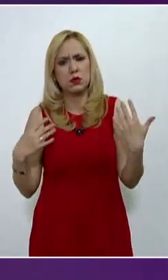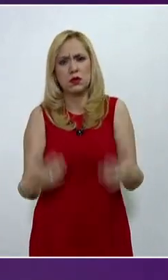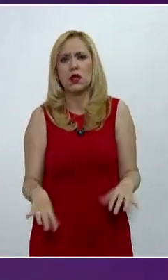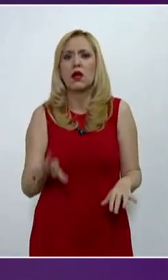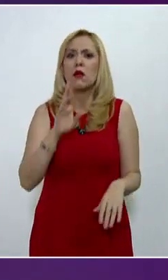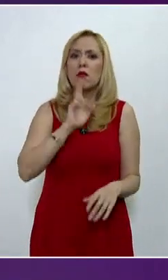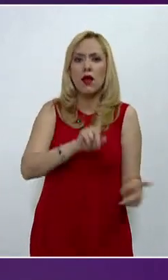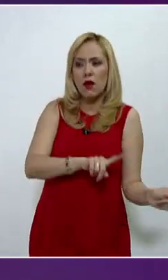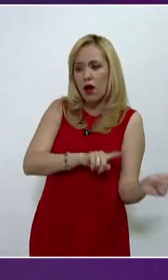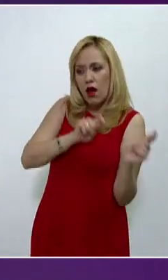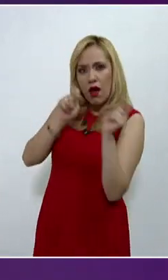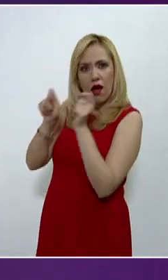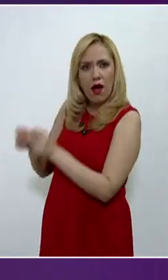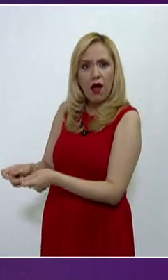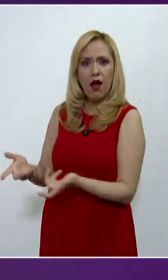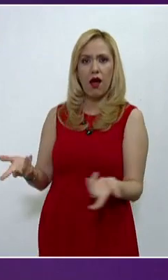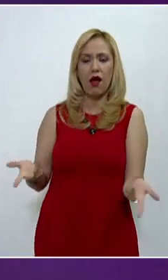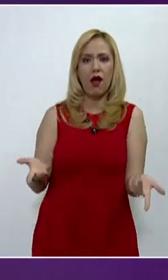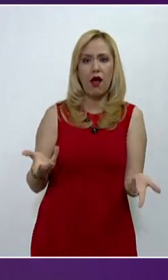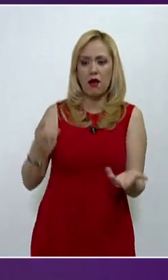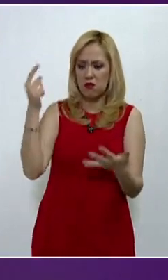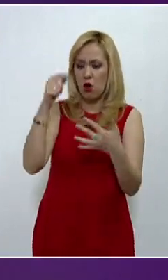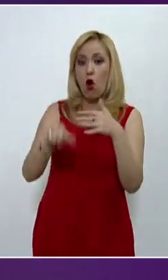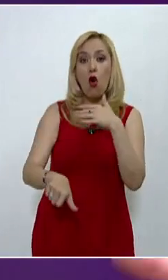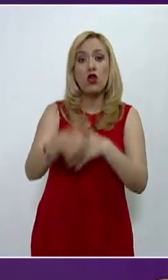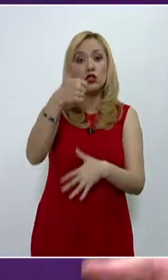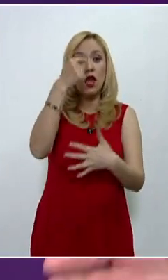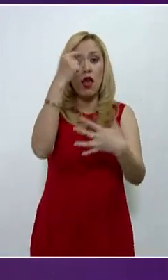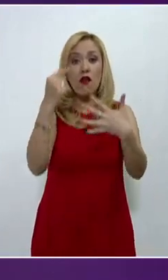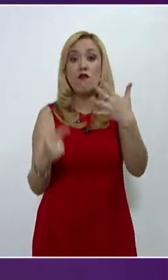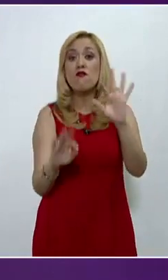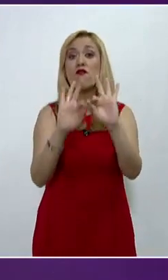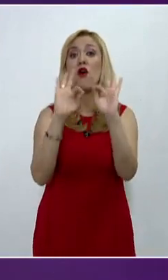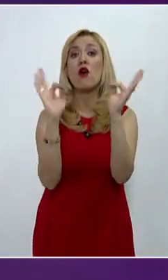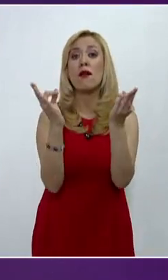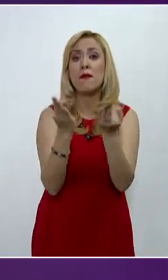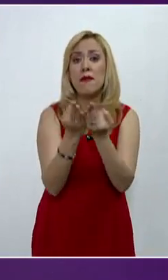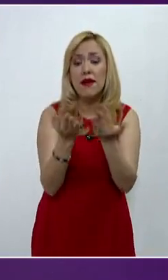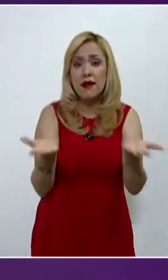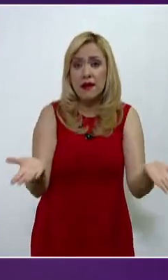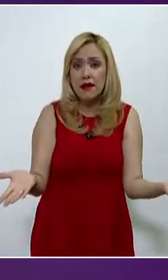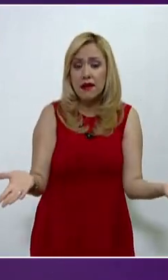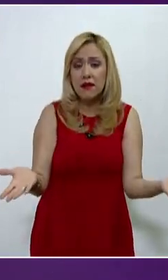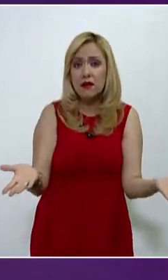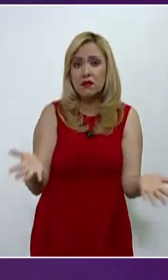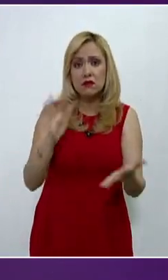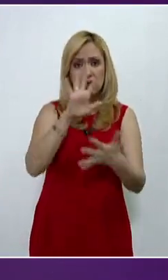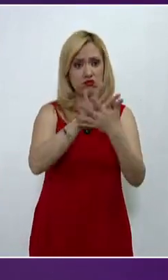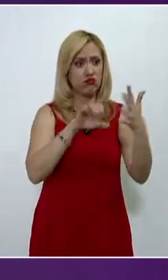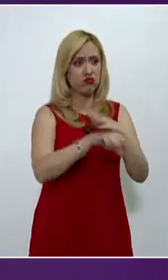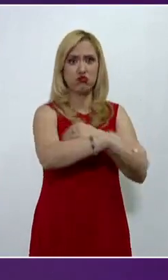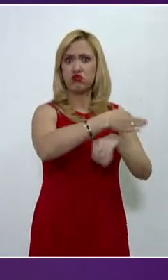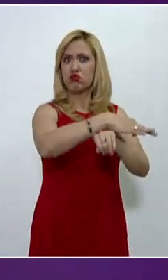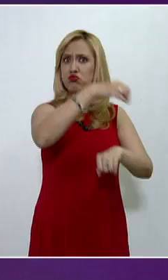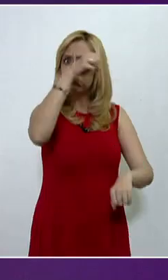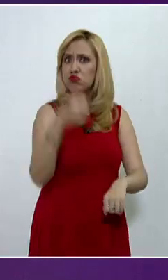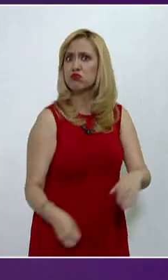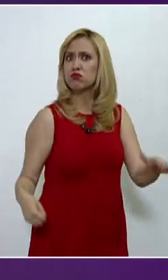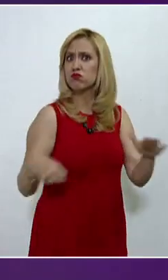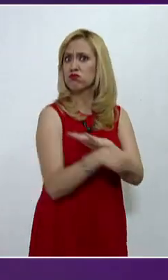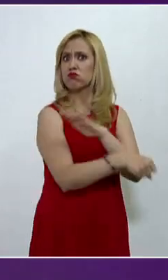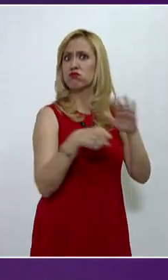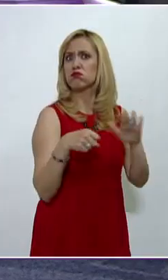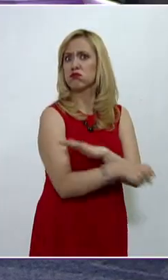¿no? O sea, habiendo 11 medidas cautelares, el 90% se centra en prisión preventiva. Entonces, estamos de